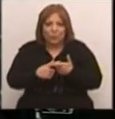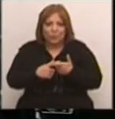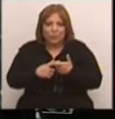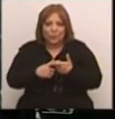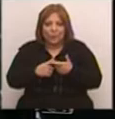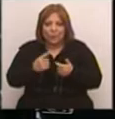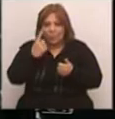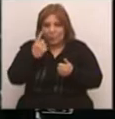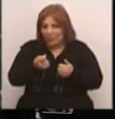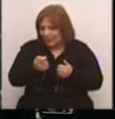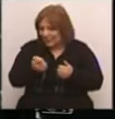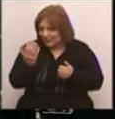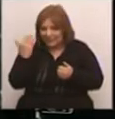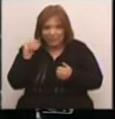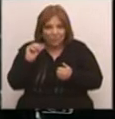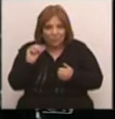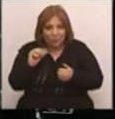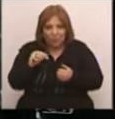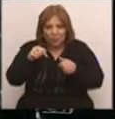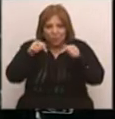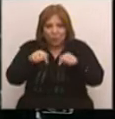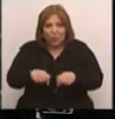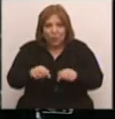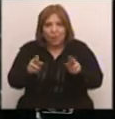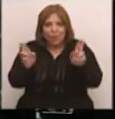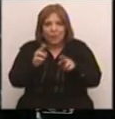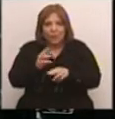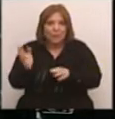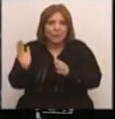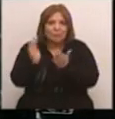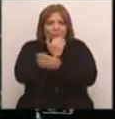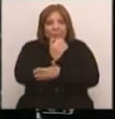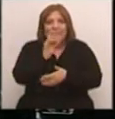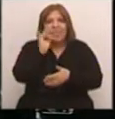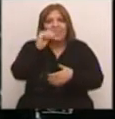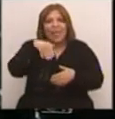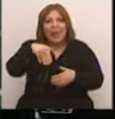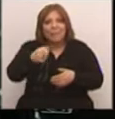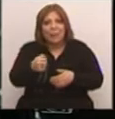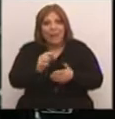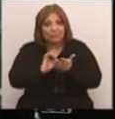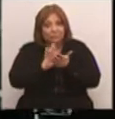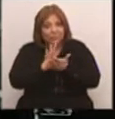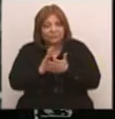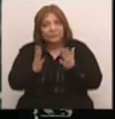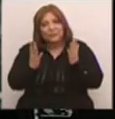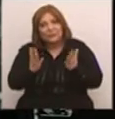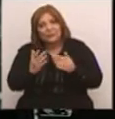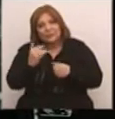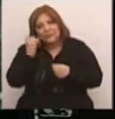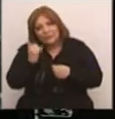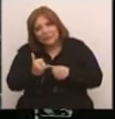Y uno muy reciente. Hoy fue destituida Dilma Rousseff. Y uno a veces se pregunta si hubiese tenido